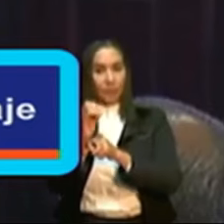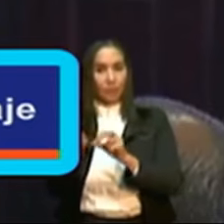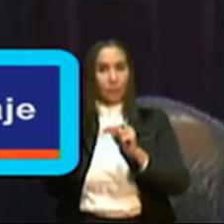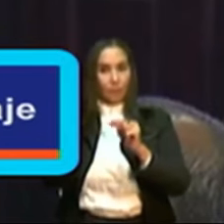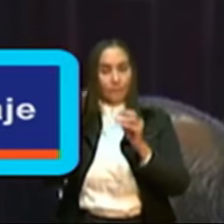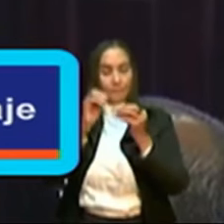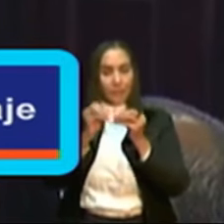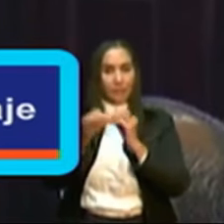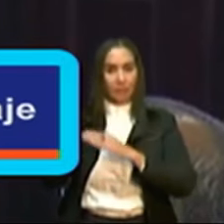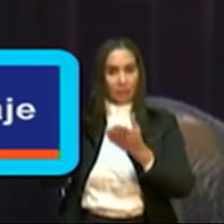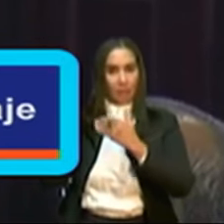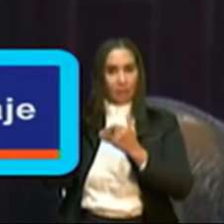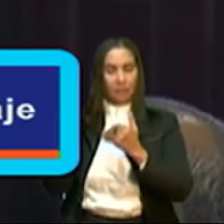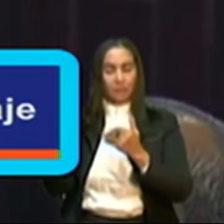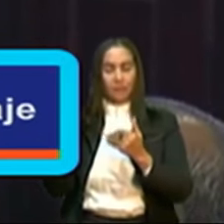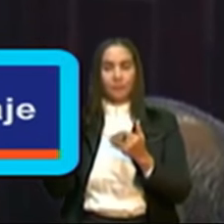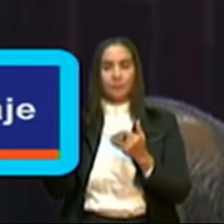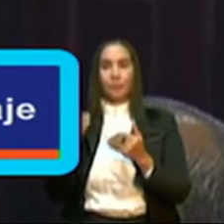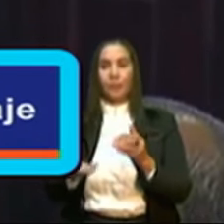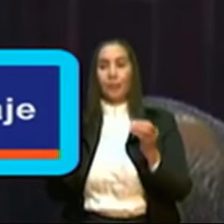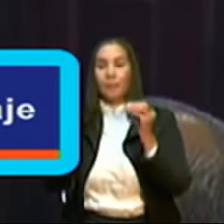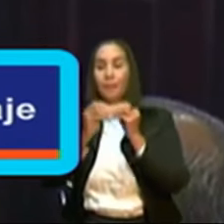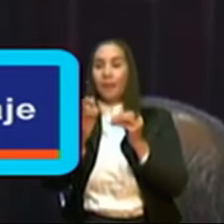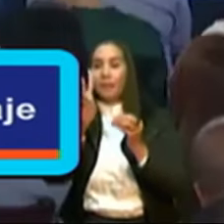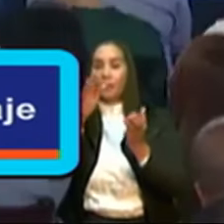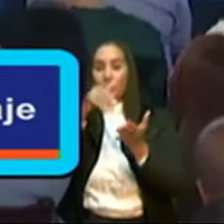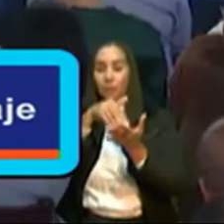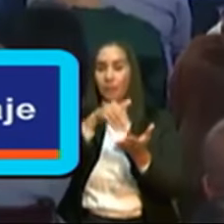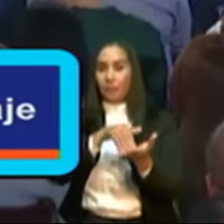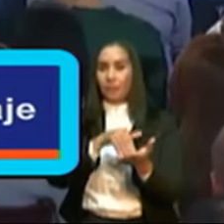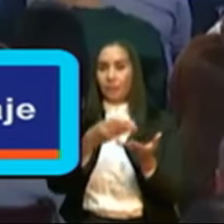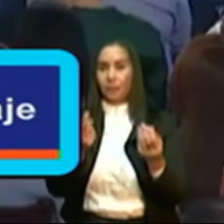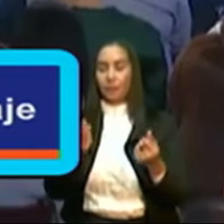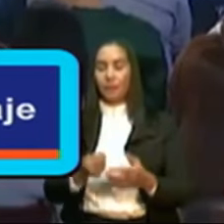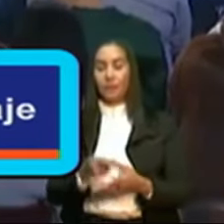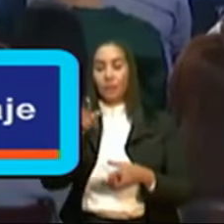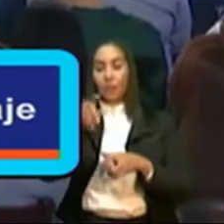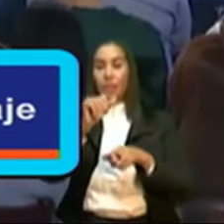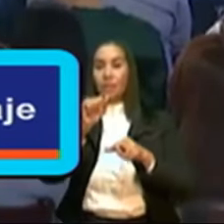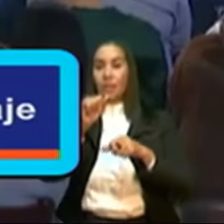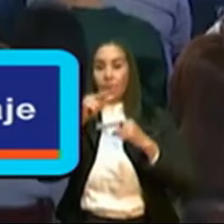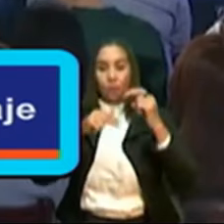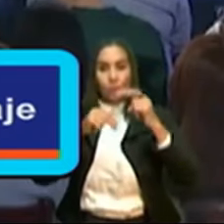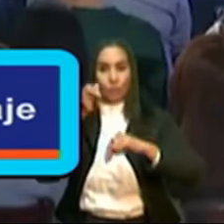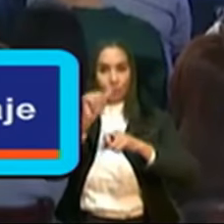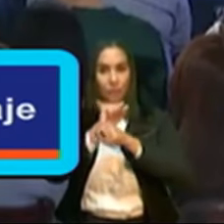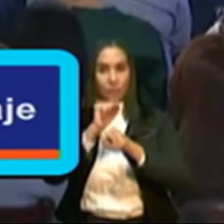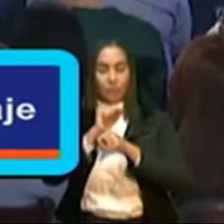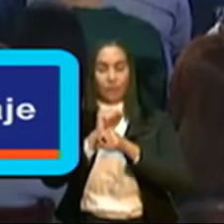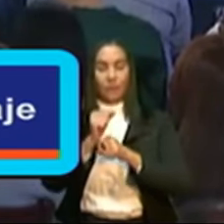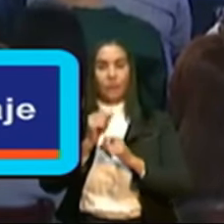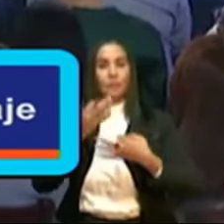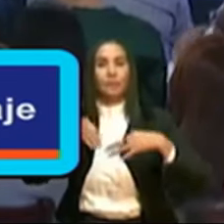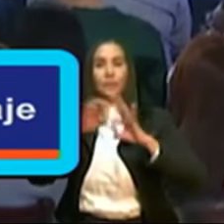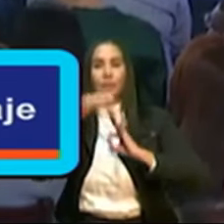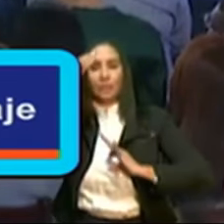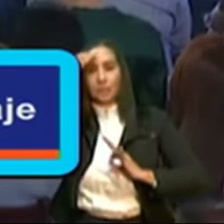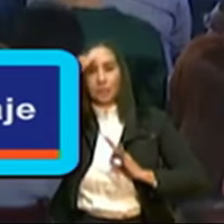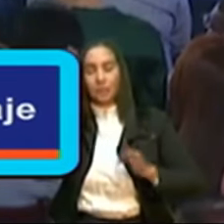dije anteriormente, representa casi más de 2 mil millones de pesos. Y en esa obra es bueno que se sepa, porque,